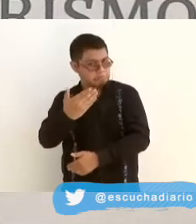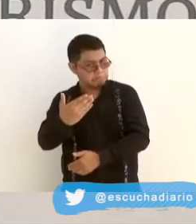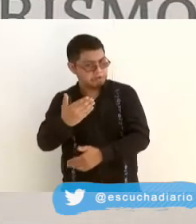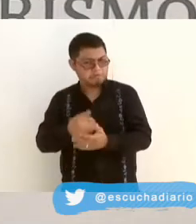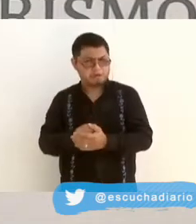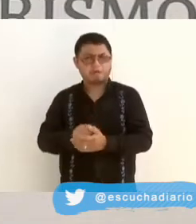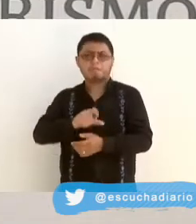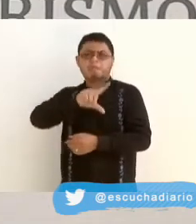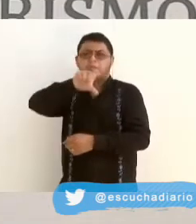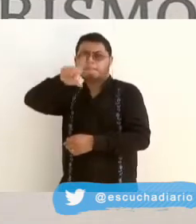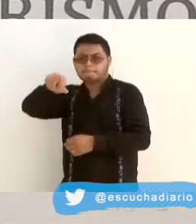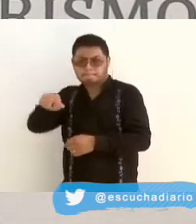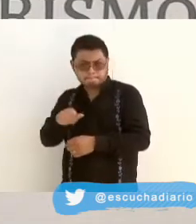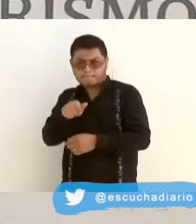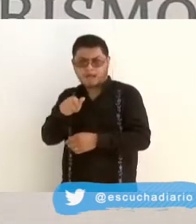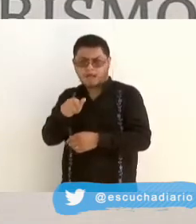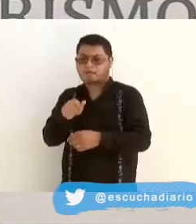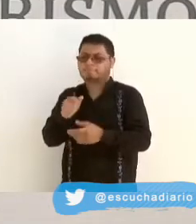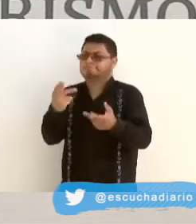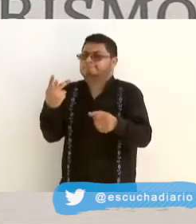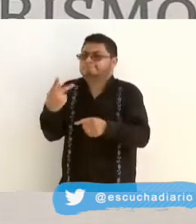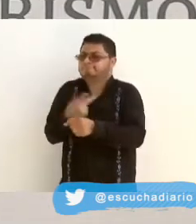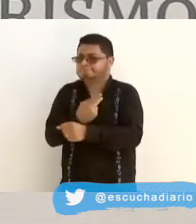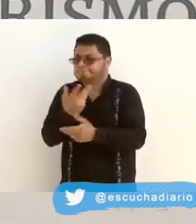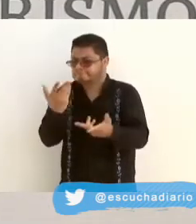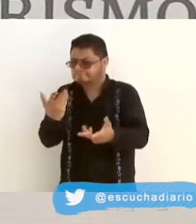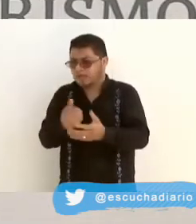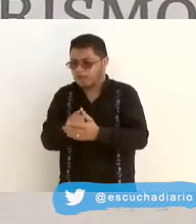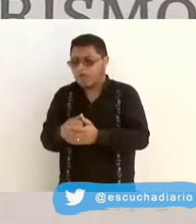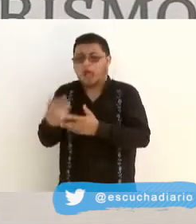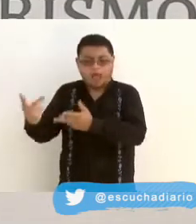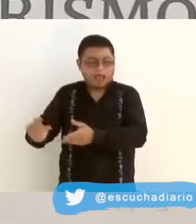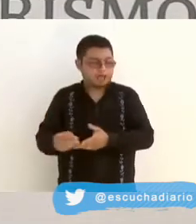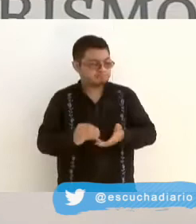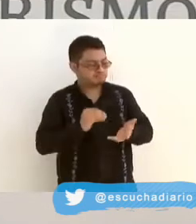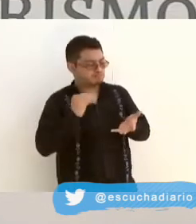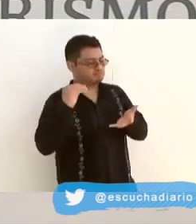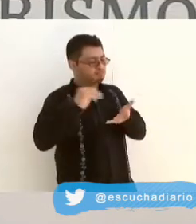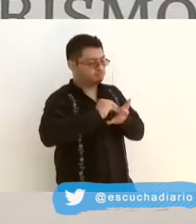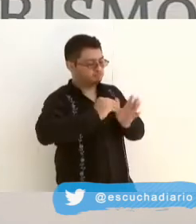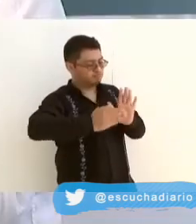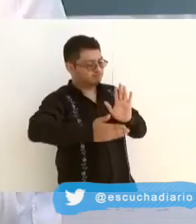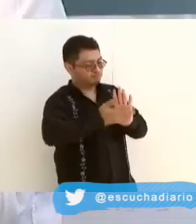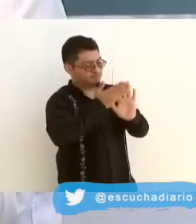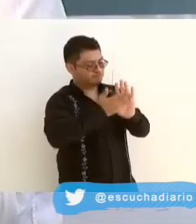que se construyó el ferrocarril del sureste.